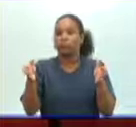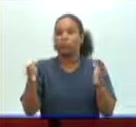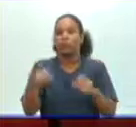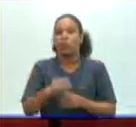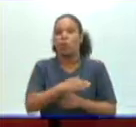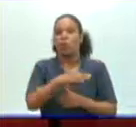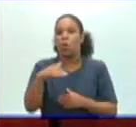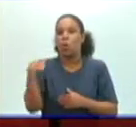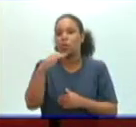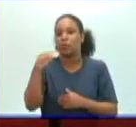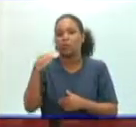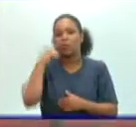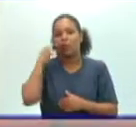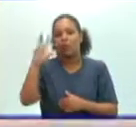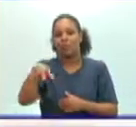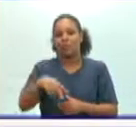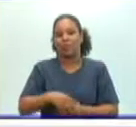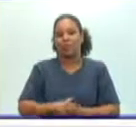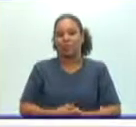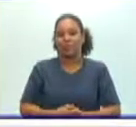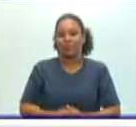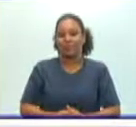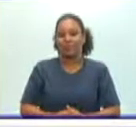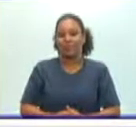horizontales. Veamos entonces.